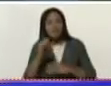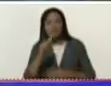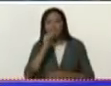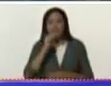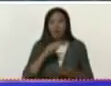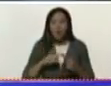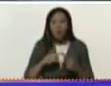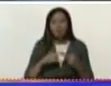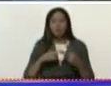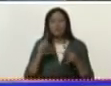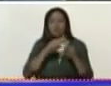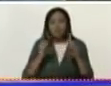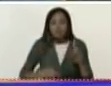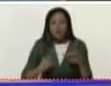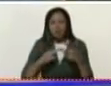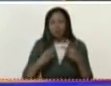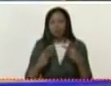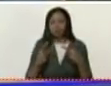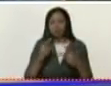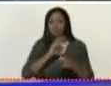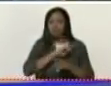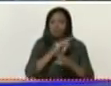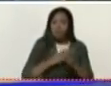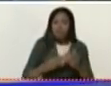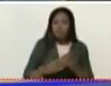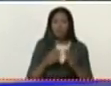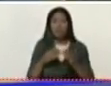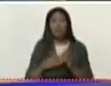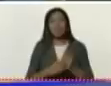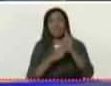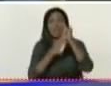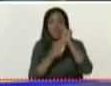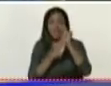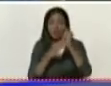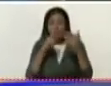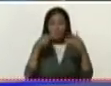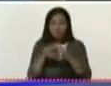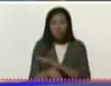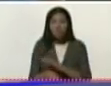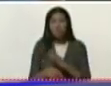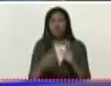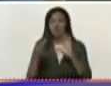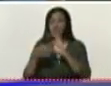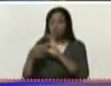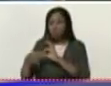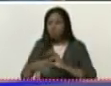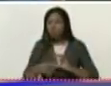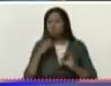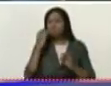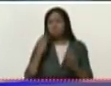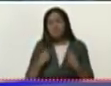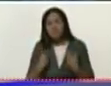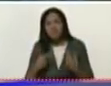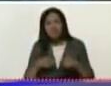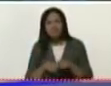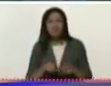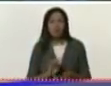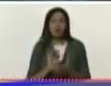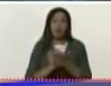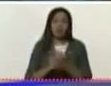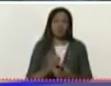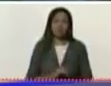electricidad, fortalecer el liderazgo hacia adentro, fortalecer la relación con los vecinos, con las vecinas,